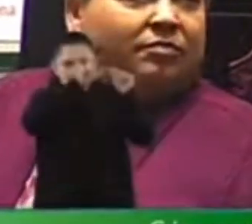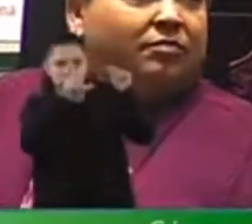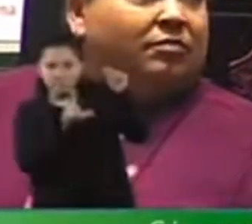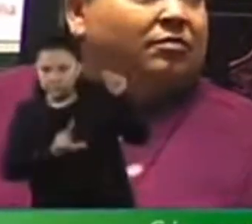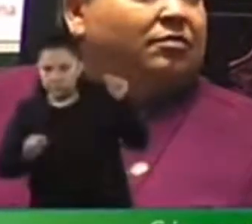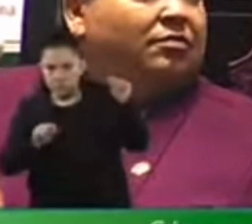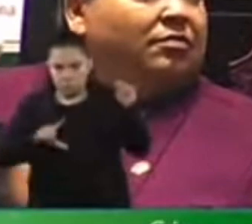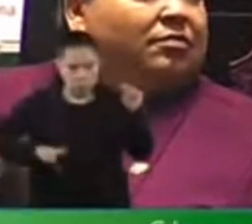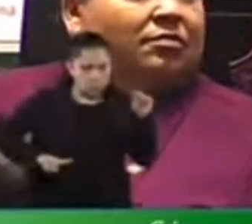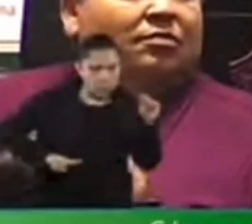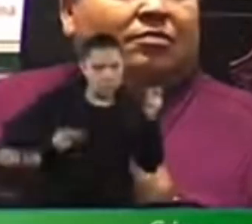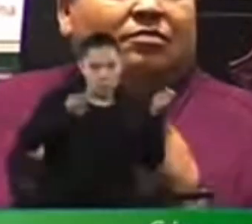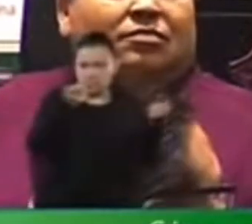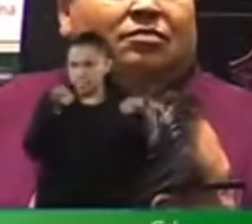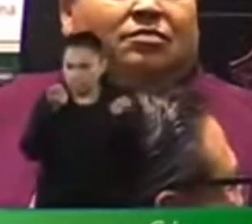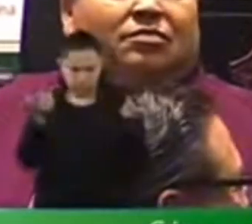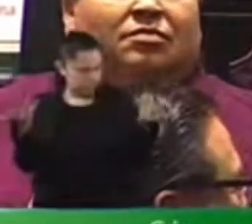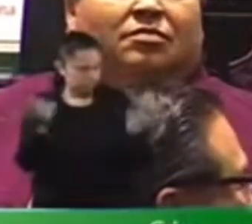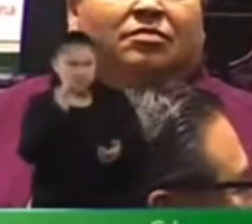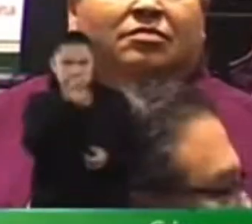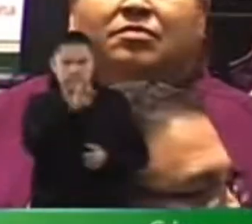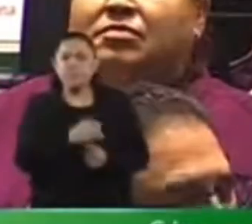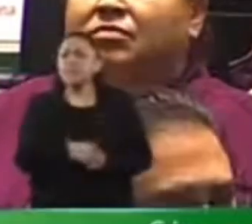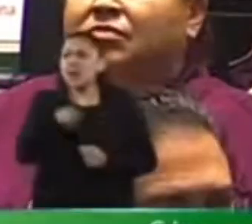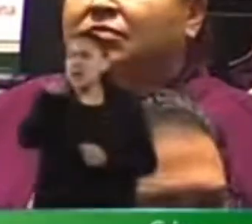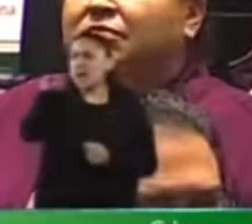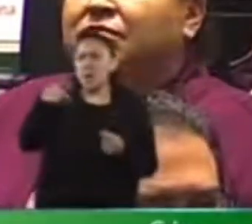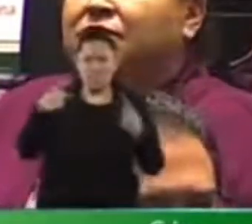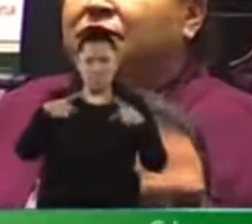va a venir a decirnos cómo atender una